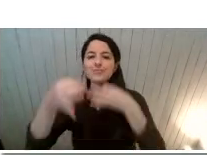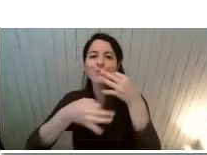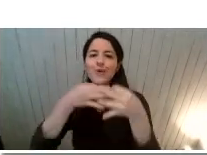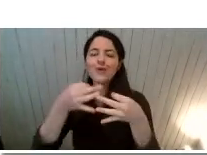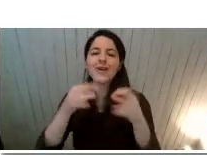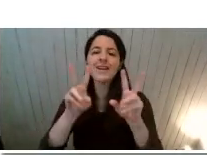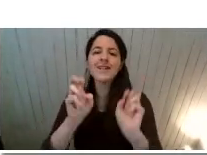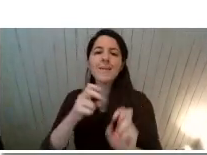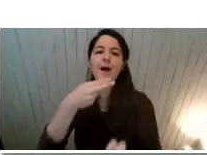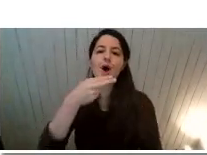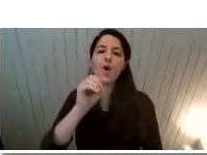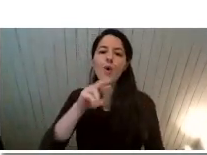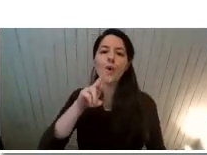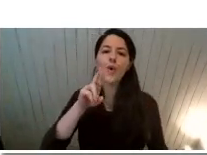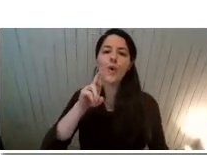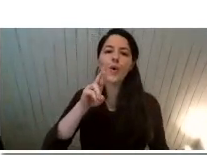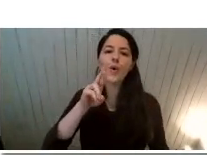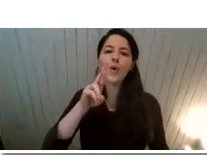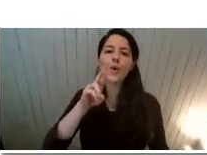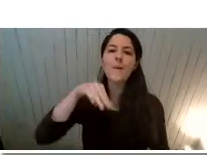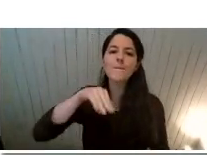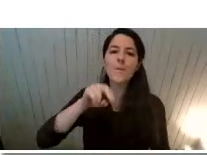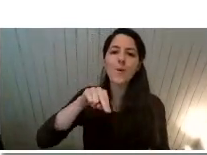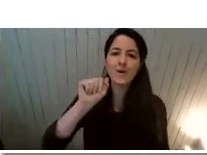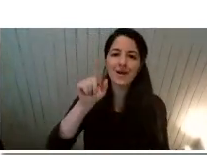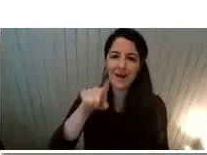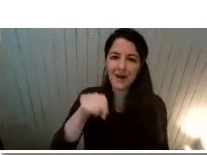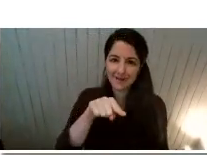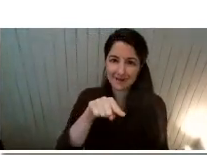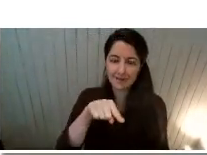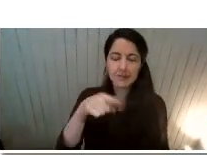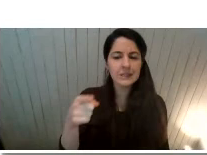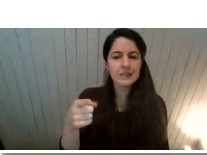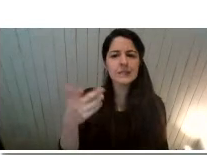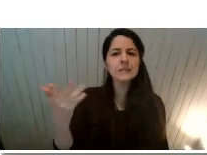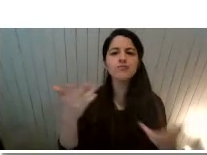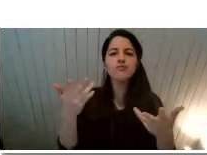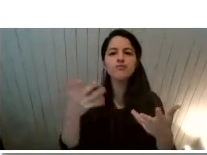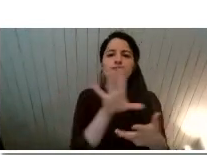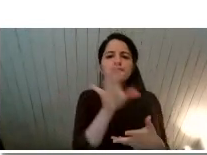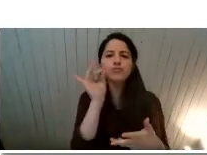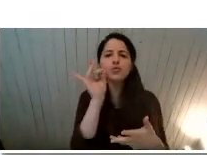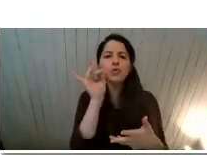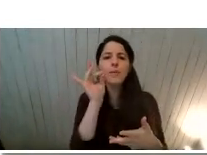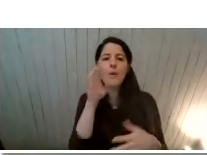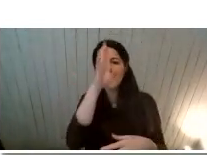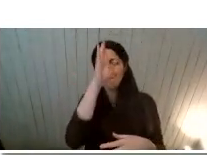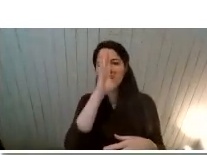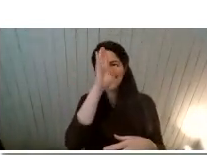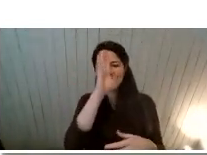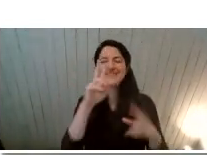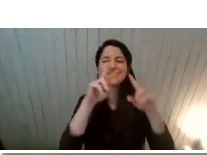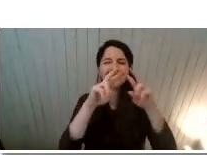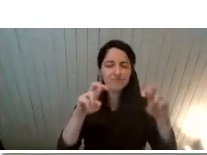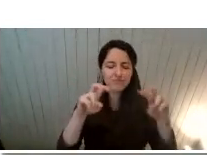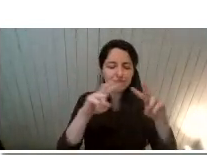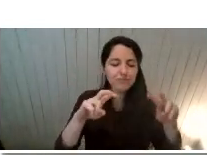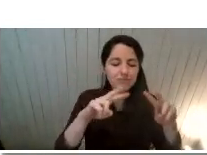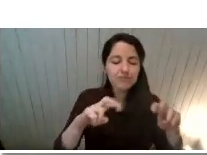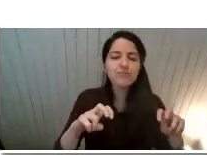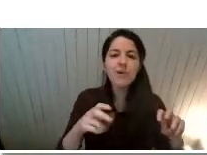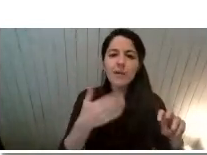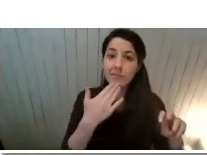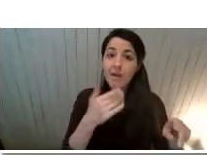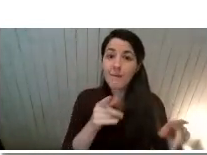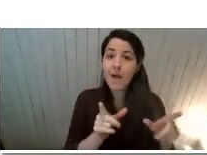mencionaba, que inicialmente se descubrieron en los perritos, que también presentaban cáncer de próstata. Y lo que se